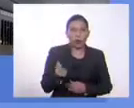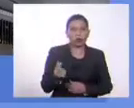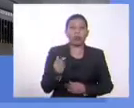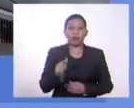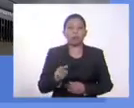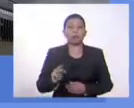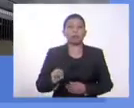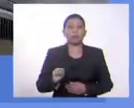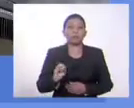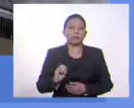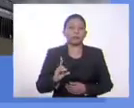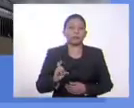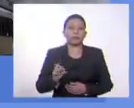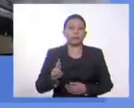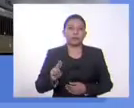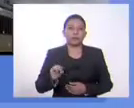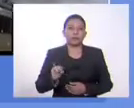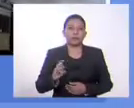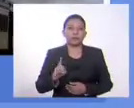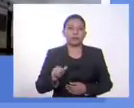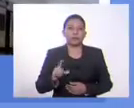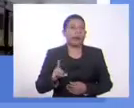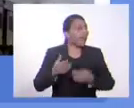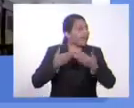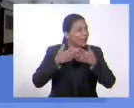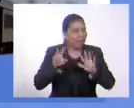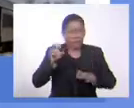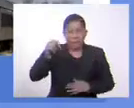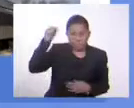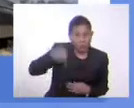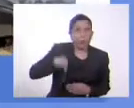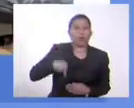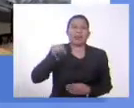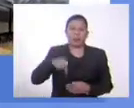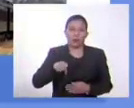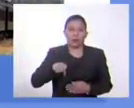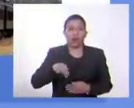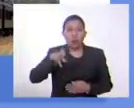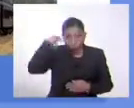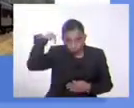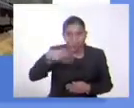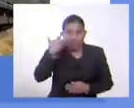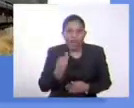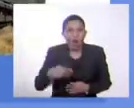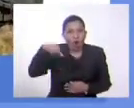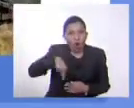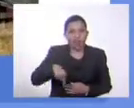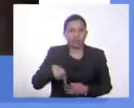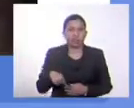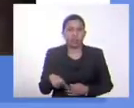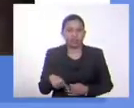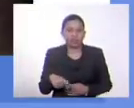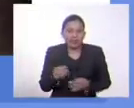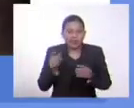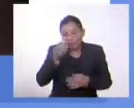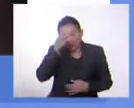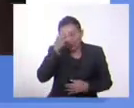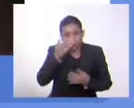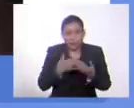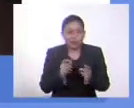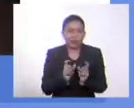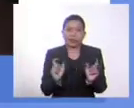al día de hoy que estamos viviendo. Ahora, para retomar también un poco la idea de Candy, ella ya estaba hablando